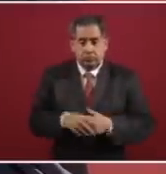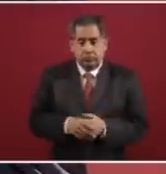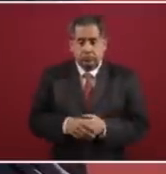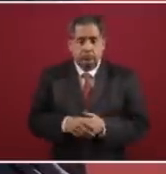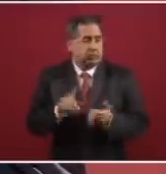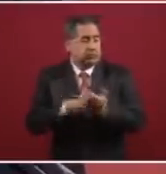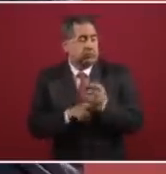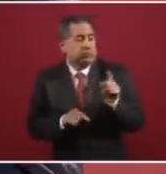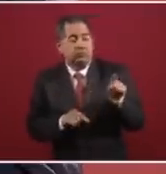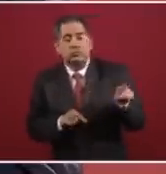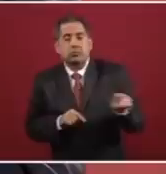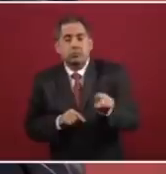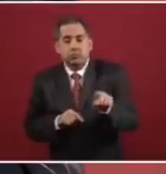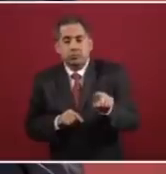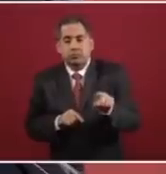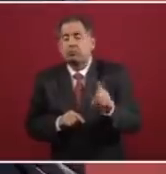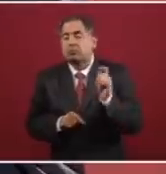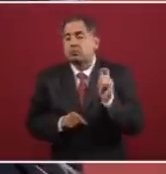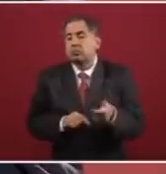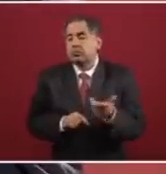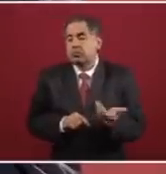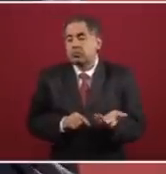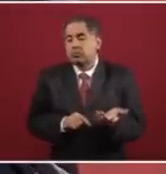casos en donde